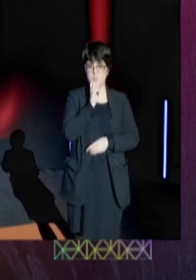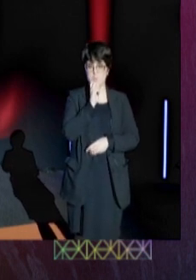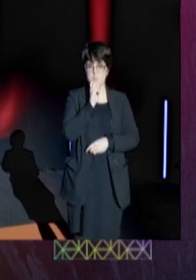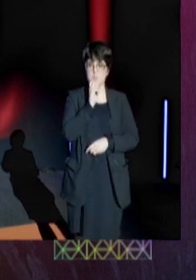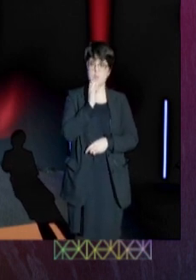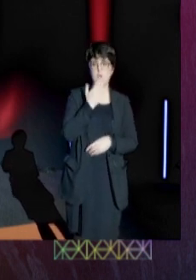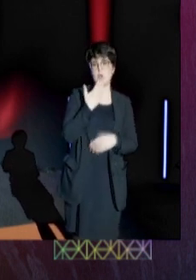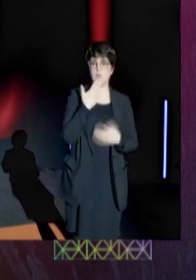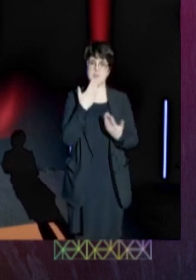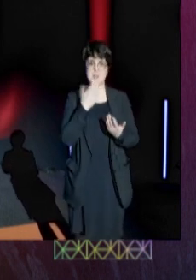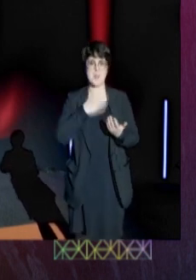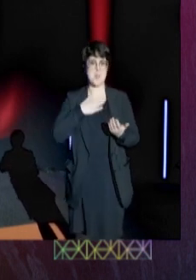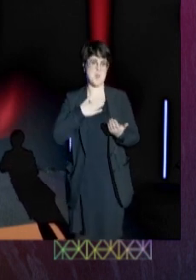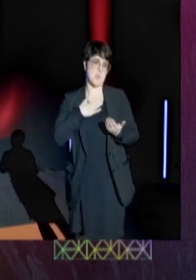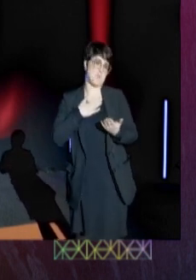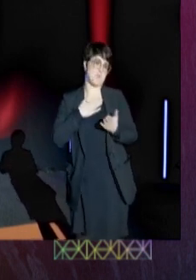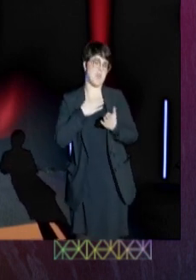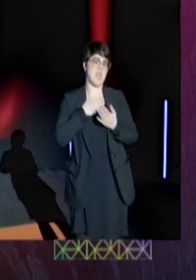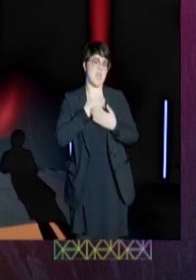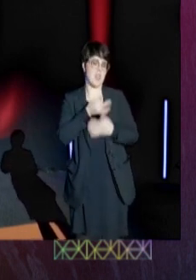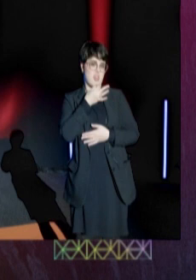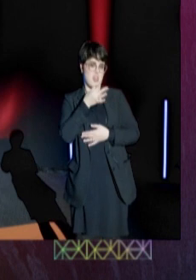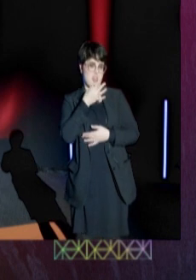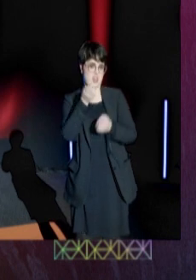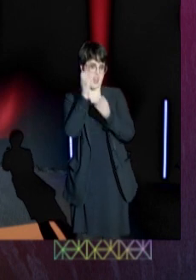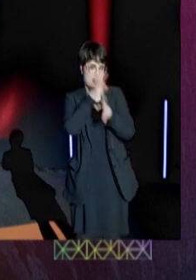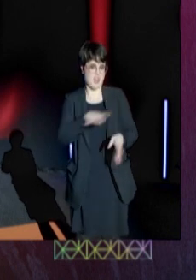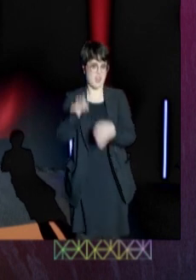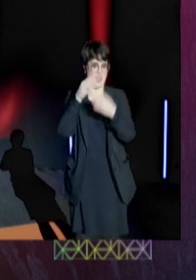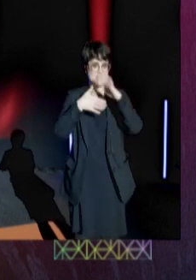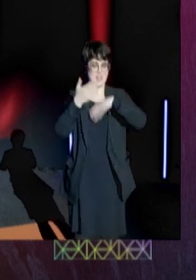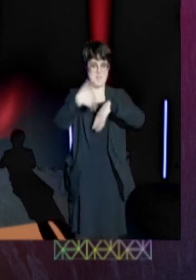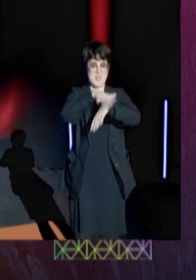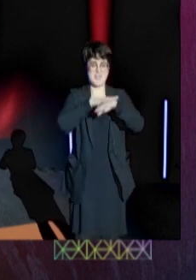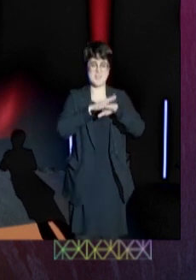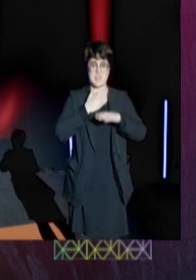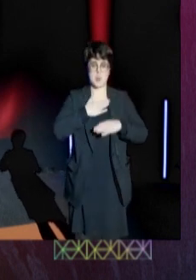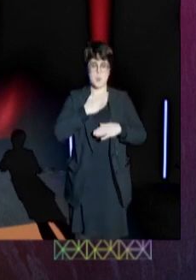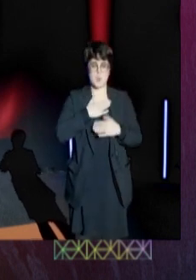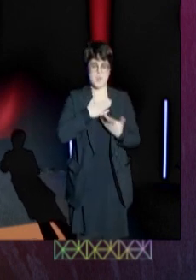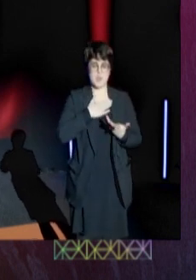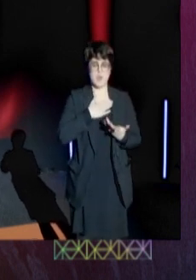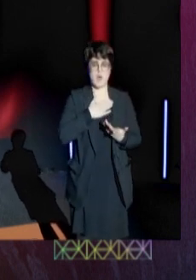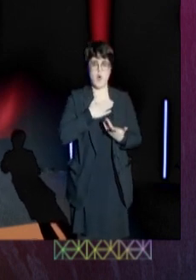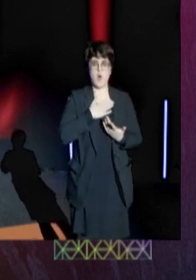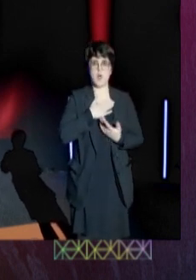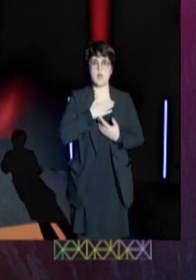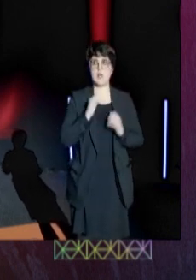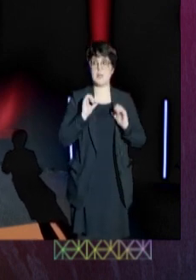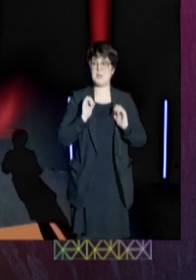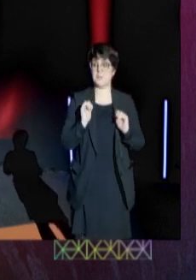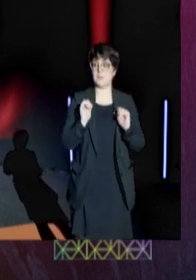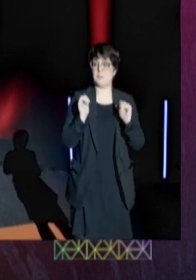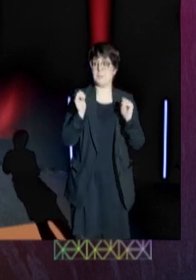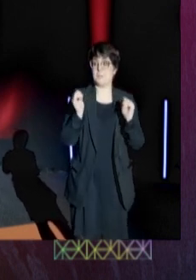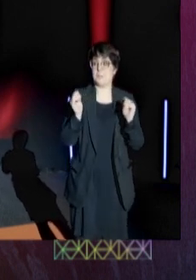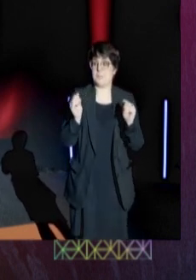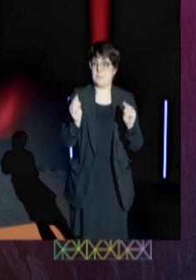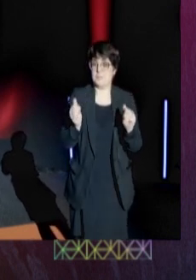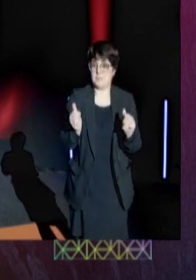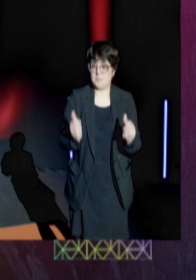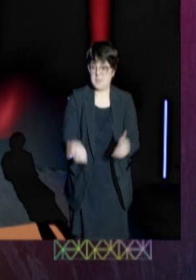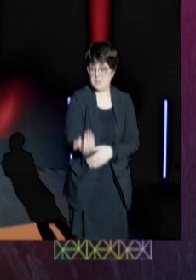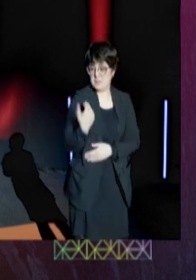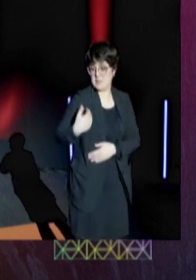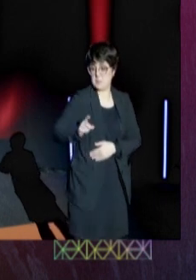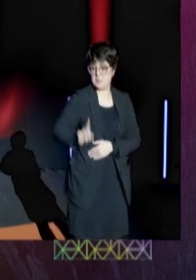vendiendo mi libro mi libro es este ministerio el Ministerio que que arrancó hace algo más de de un